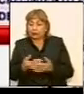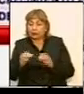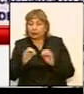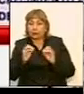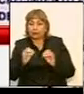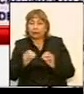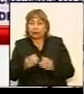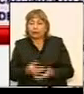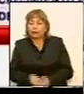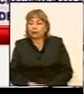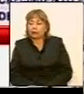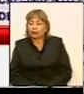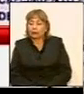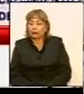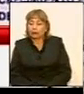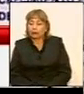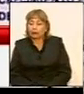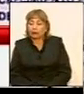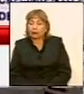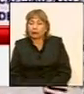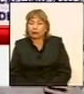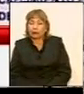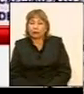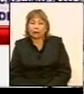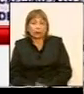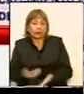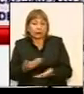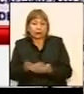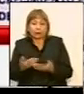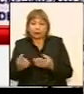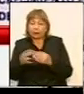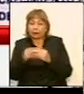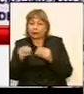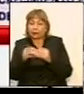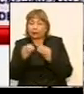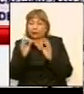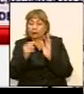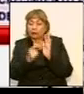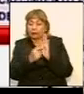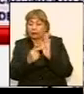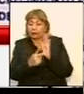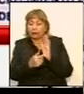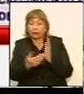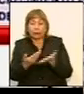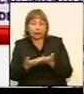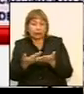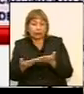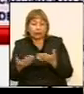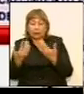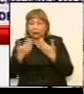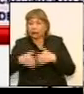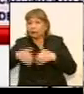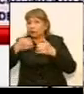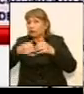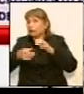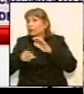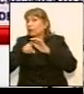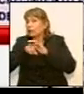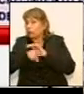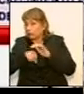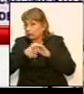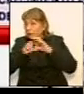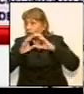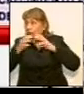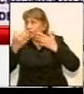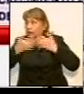adelante. Siguiente, por favor. Estos son algunos de los productos industriales demandados por las empresas mineras, que